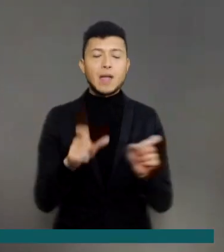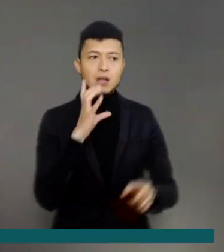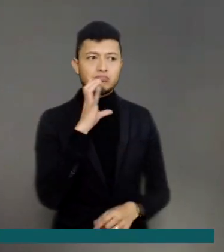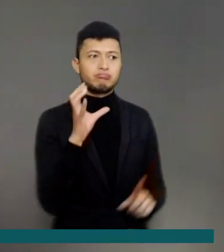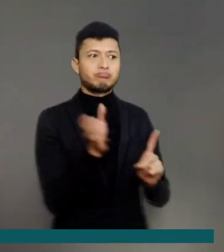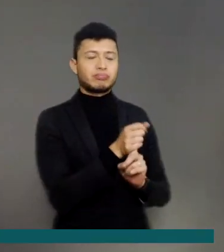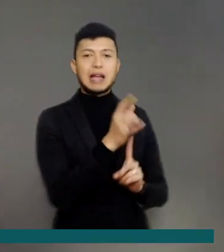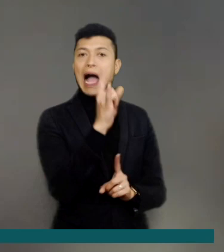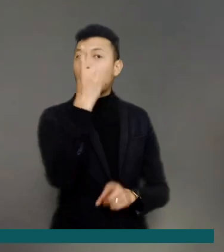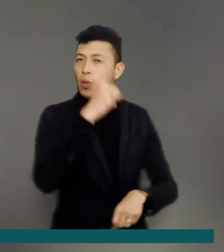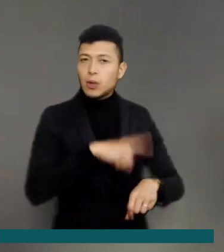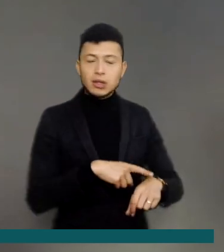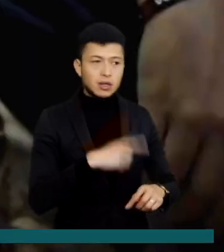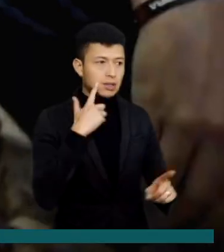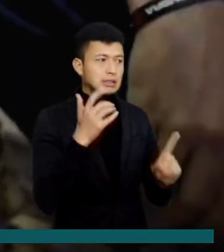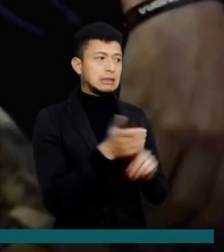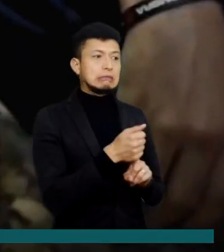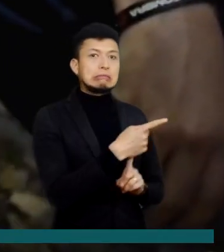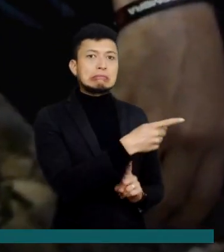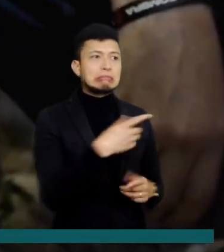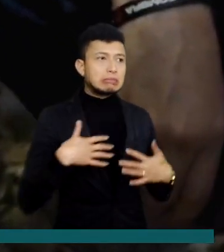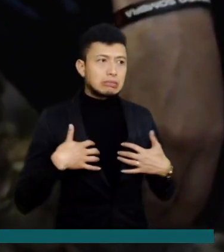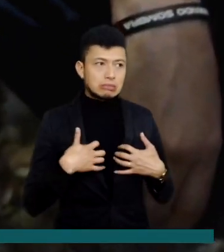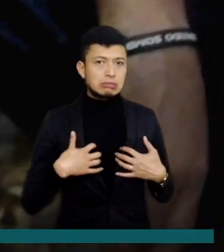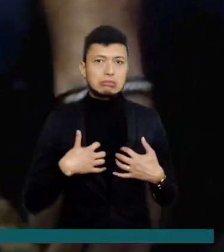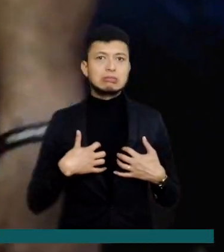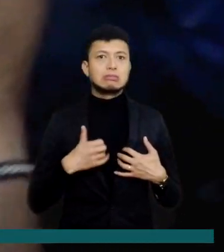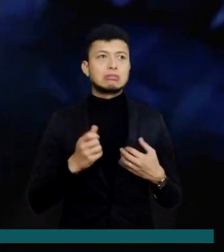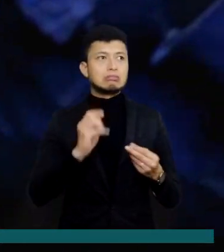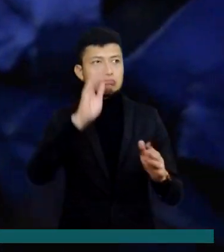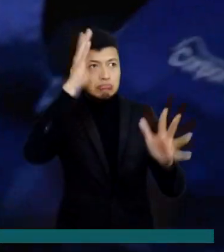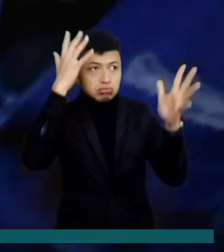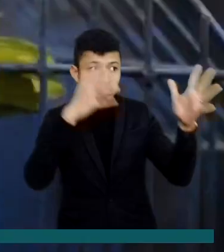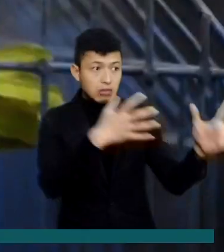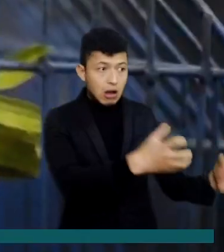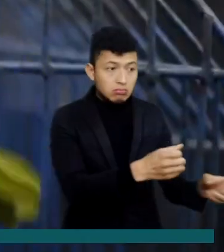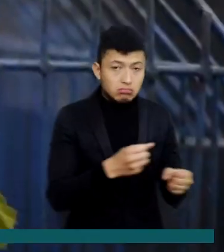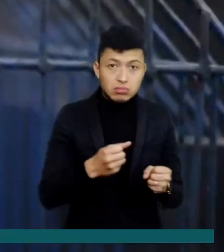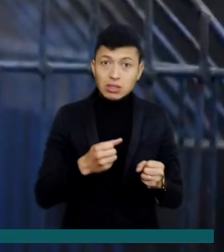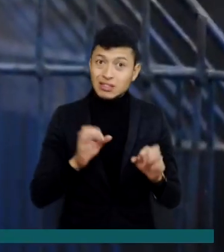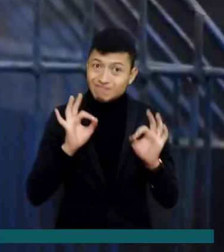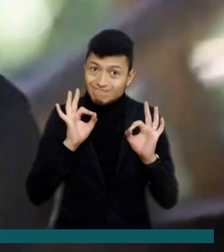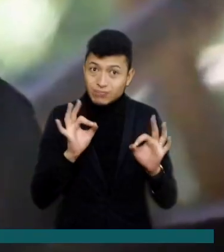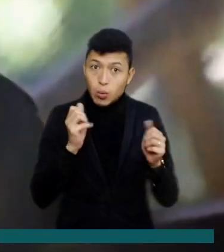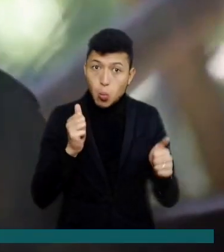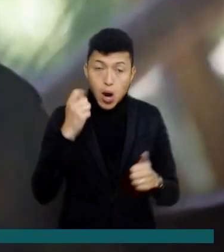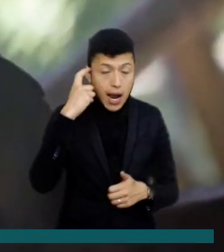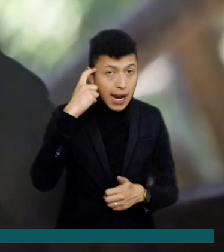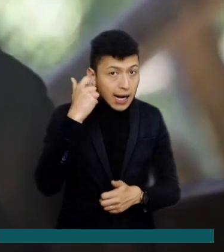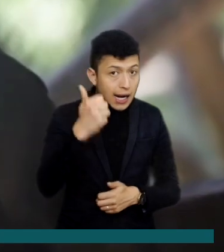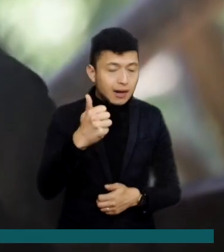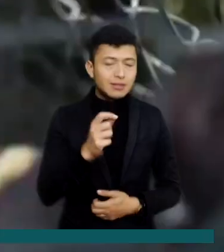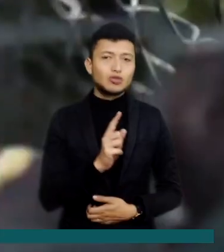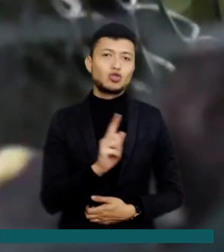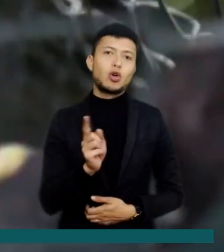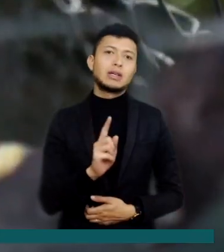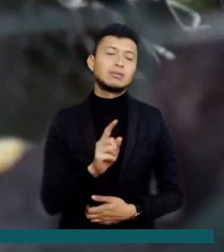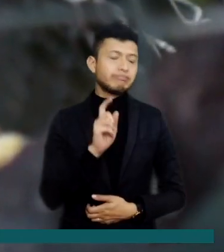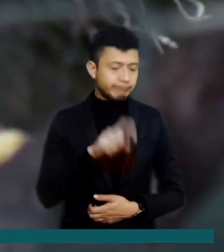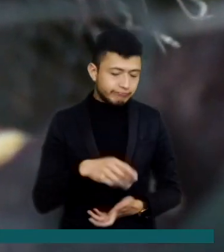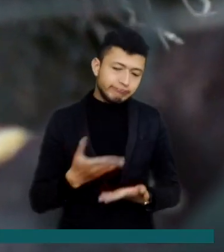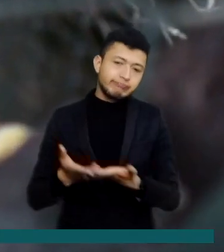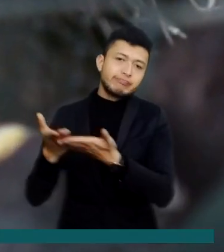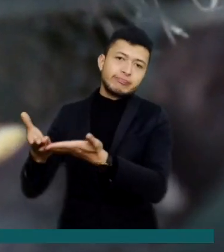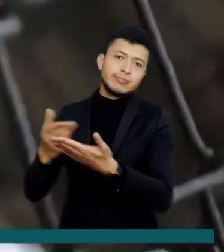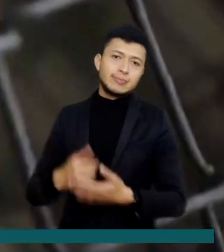se dan cuenta en algún momento que tener un animal de la fauna silvestre no es una cosa realmente inteligente o prudente.